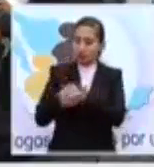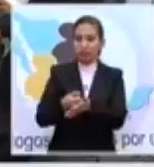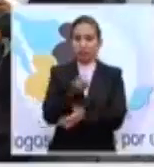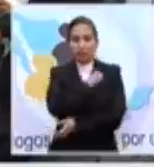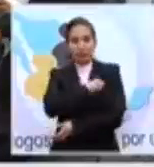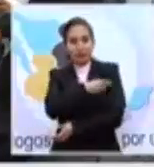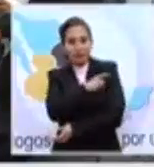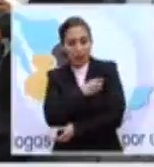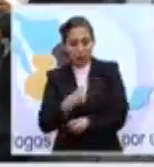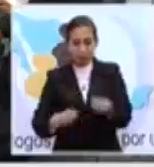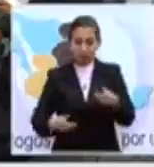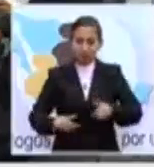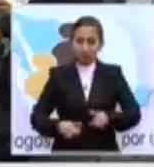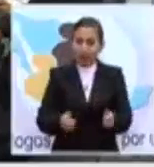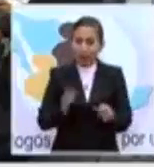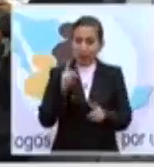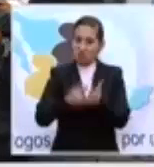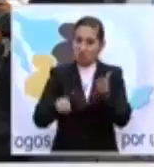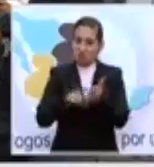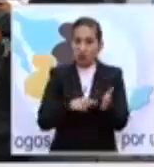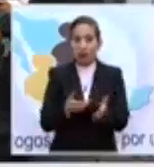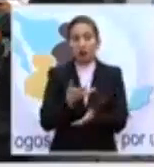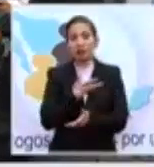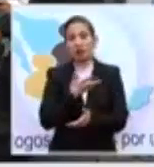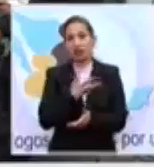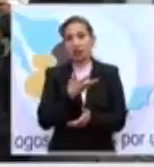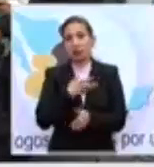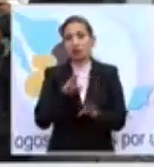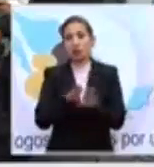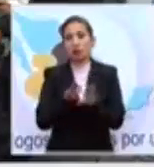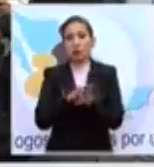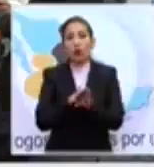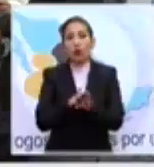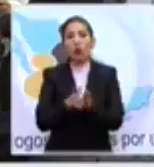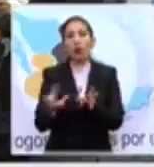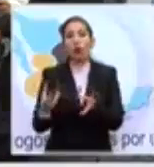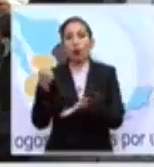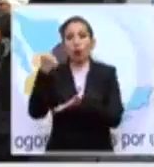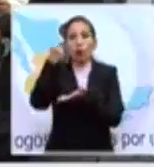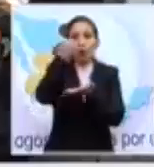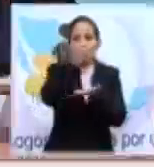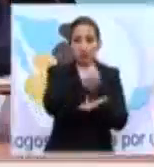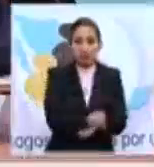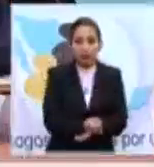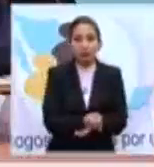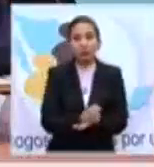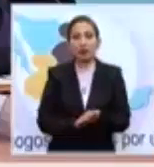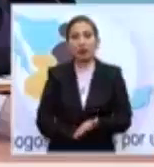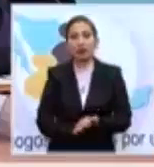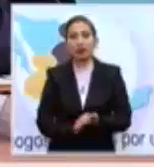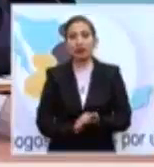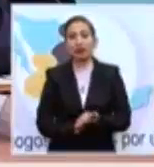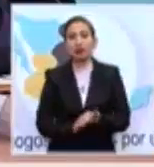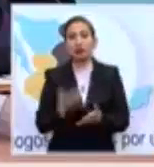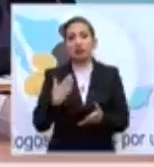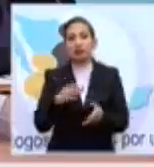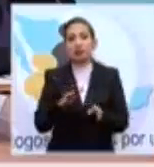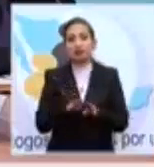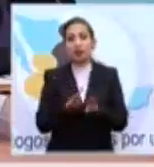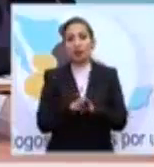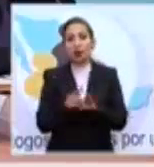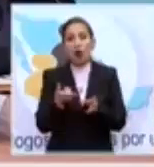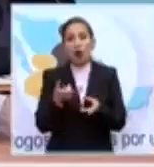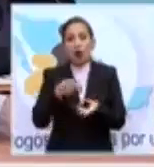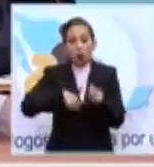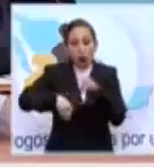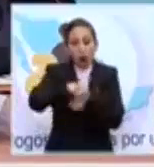señalaba el doctor Abelardo Ávila, estamos jalando inversión de franquicias hamburgueseras, de